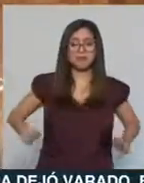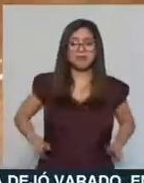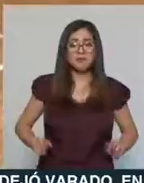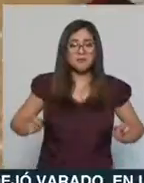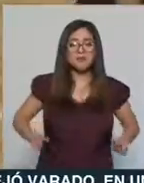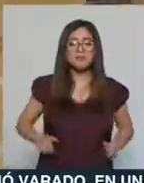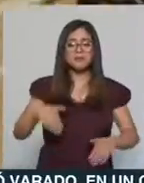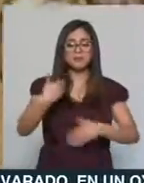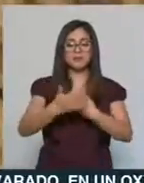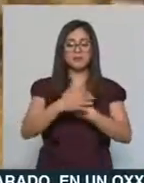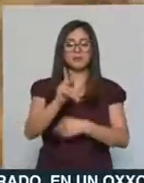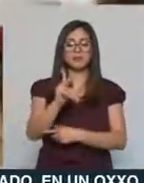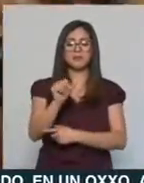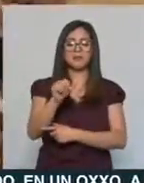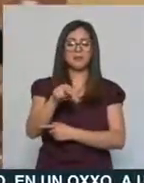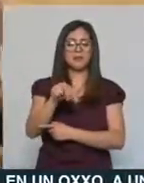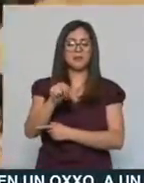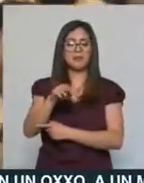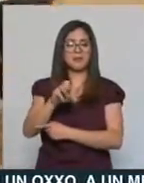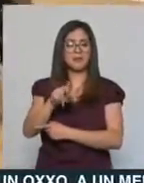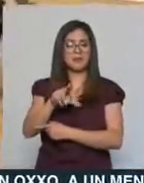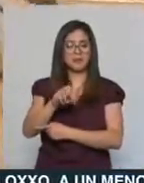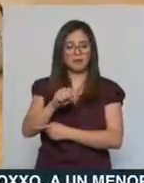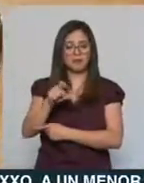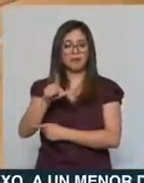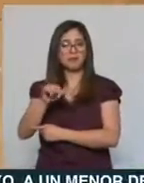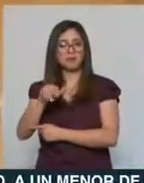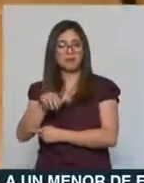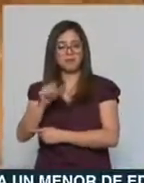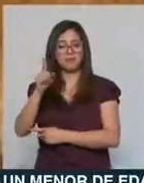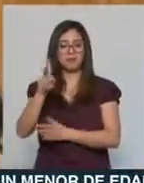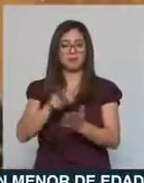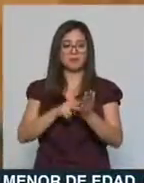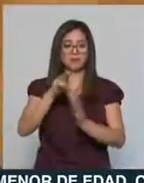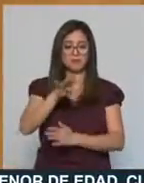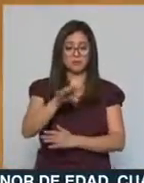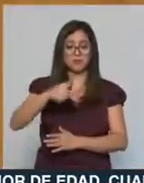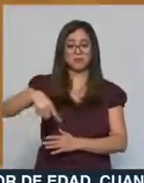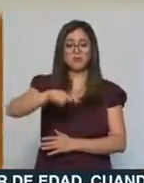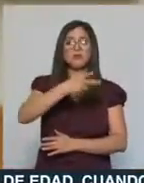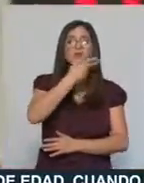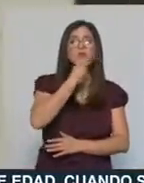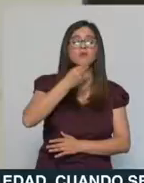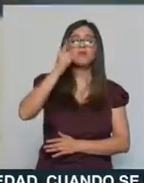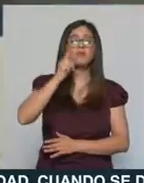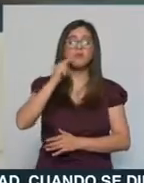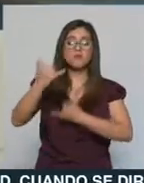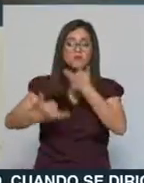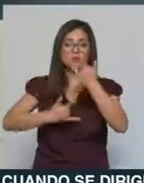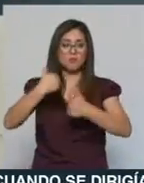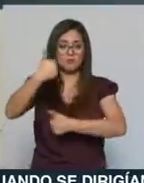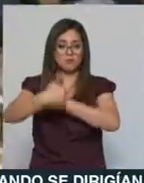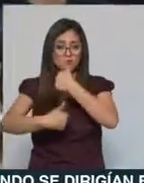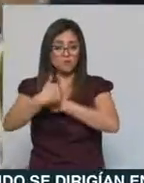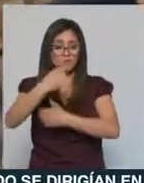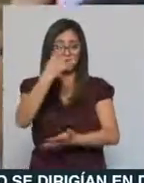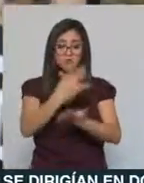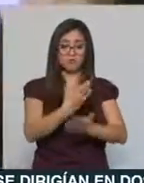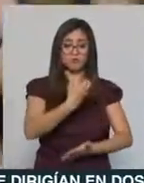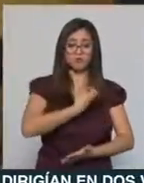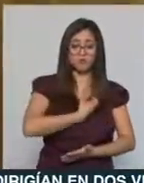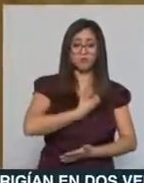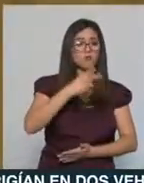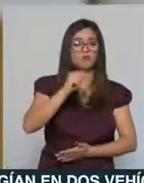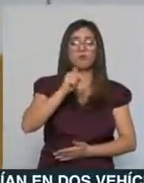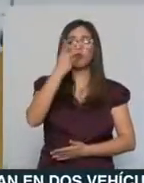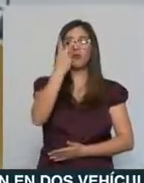Juegos Panamericanos de Lima 2019 en las ramas varonil y femenil. En la justa panamericana no solo competirán por medallas, sino por uno de los